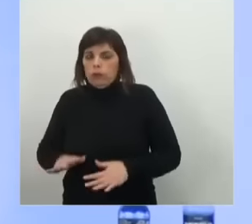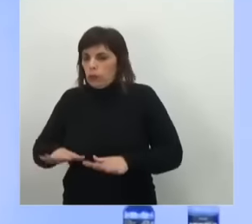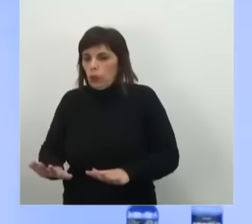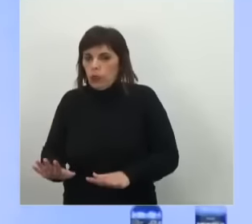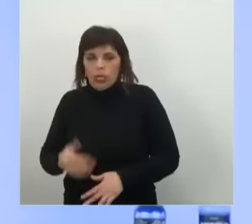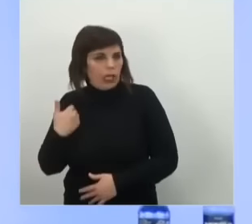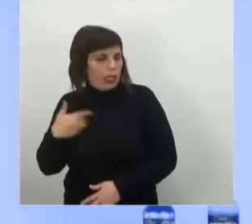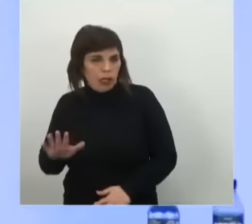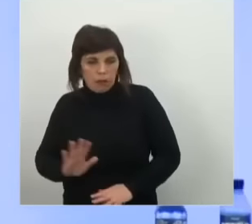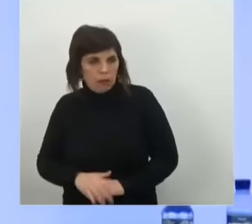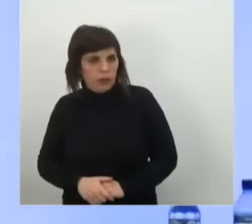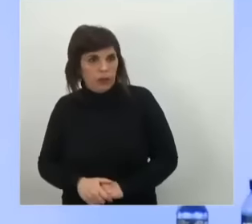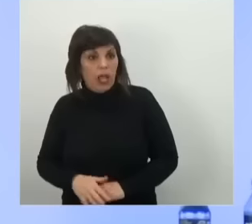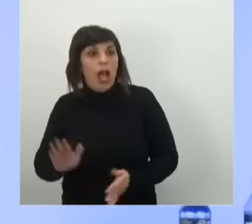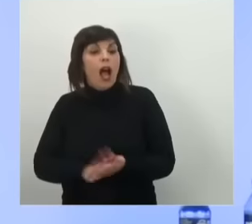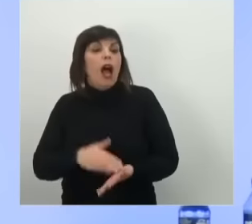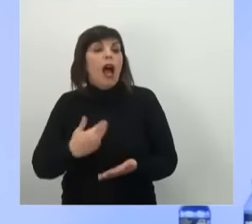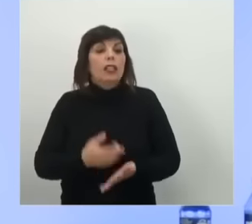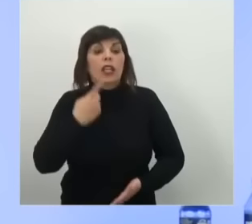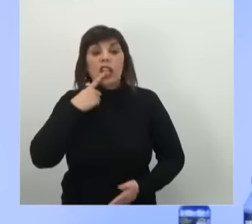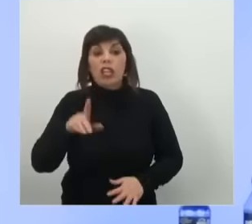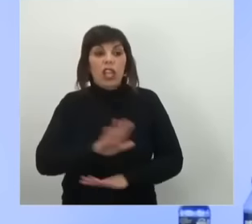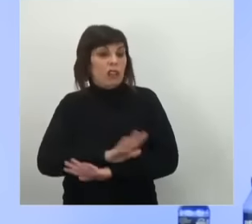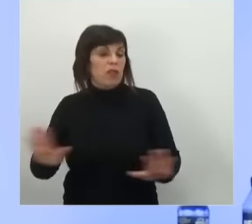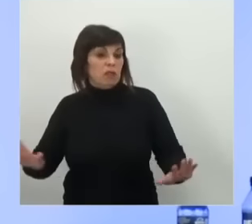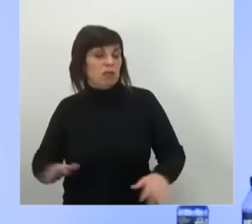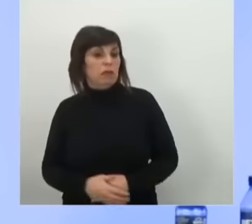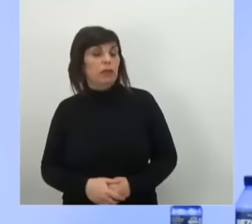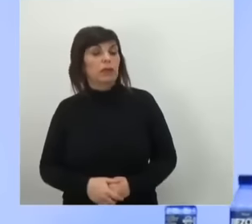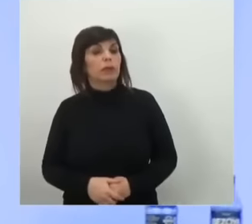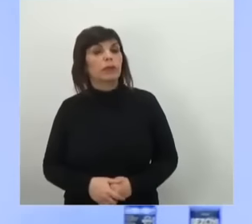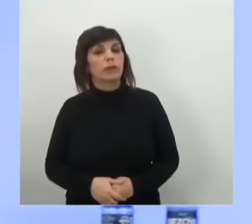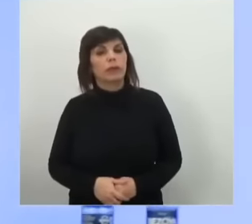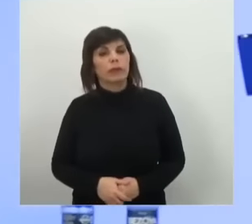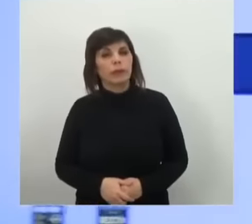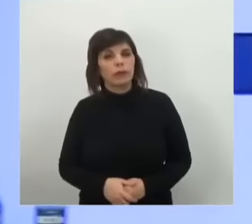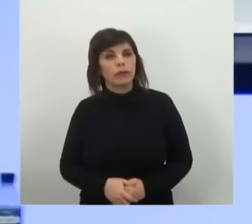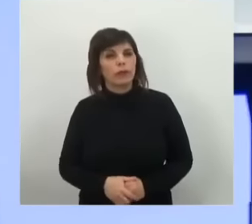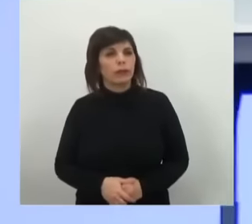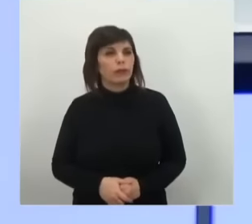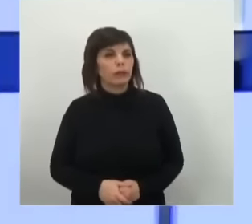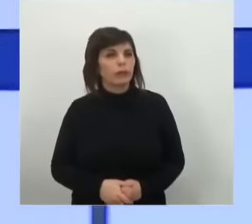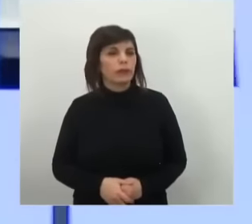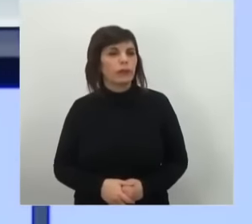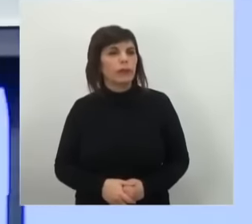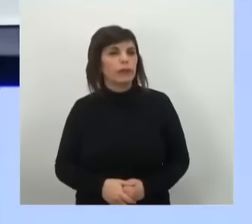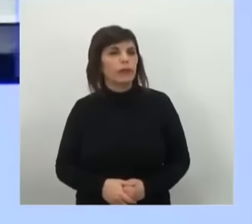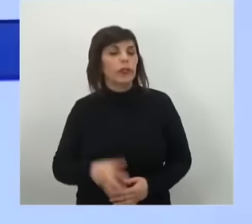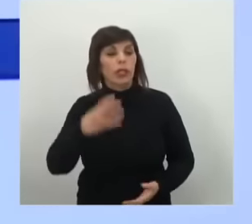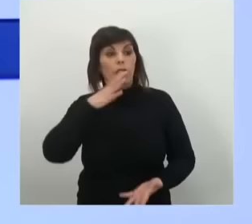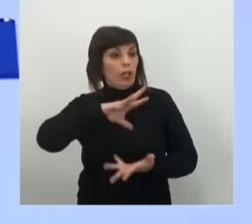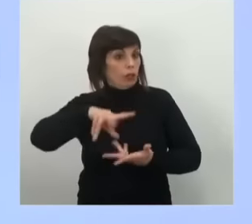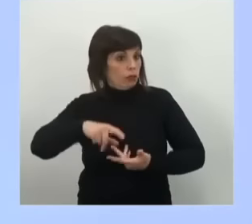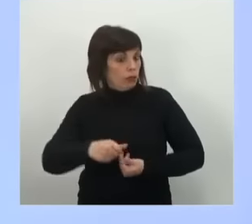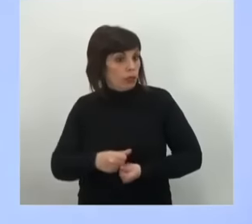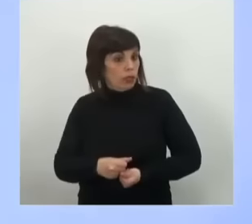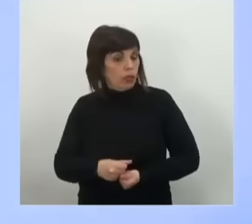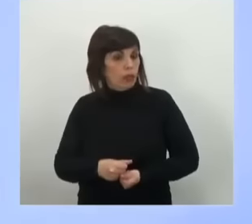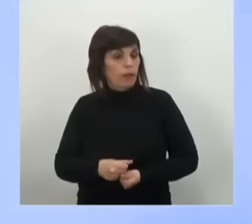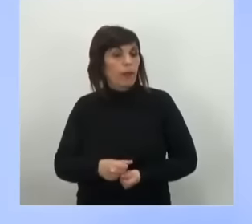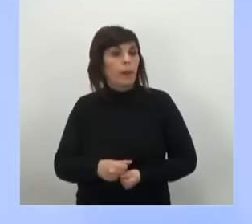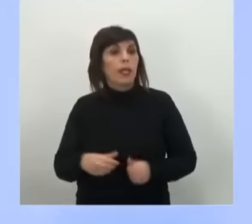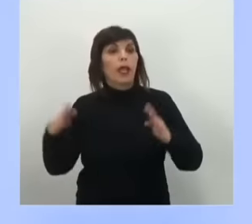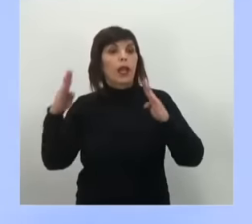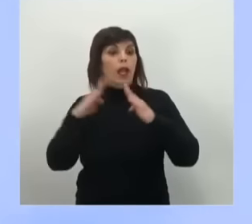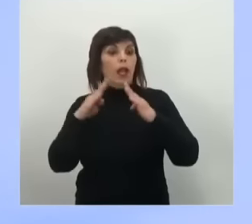va a quedar hasta que te voy a decir stop y se terminó miren Esa fue la noticia nos llevamos a casa cuando